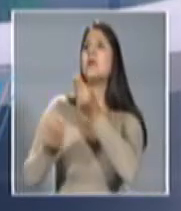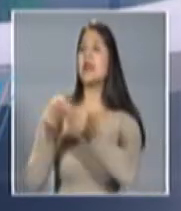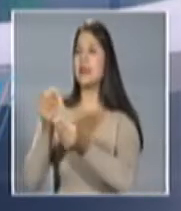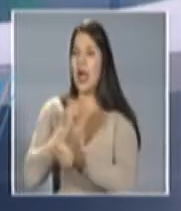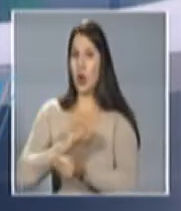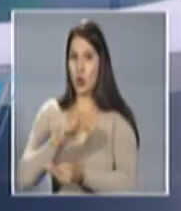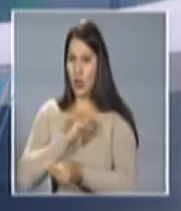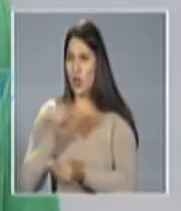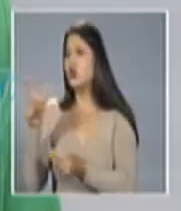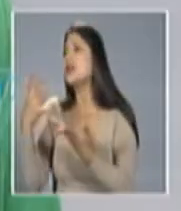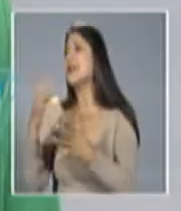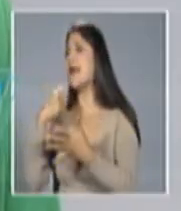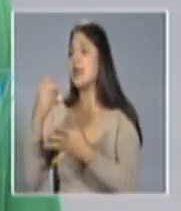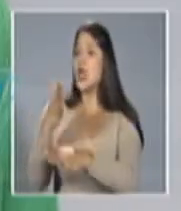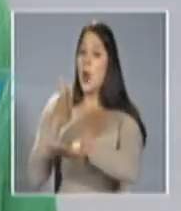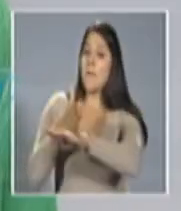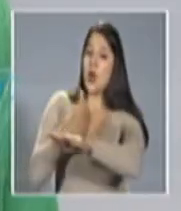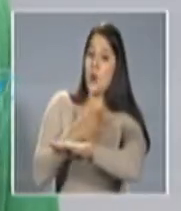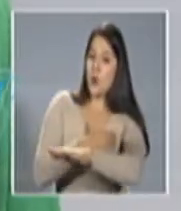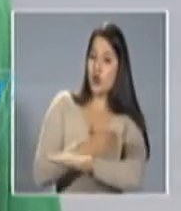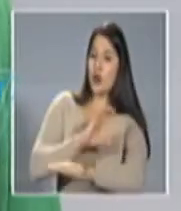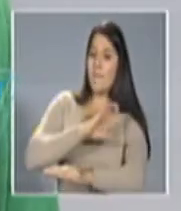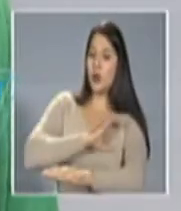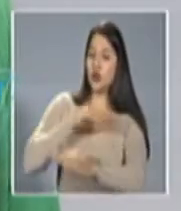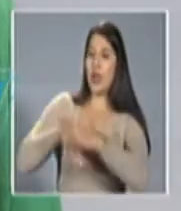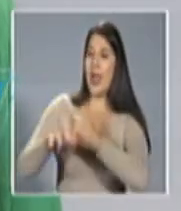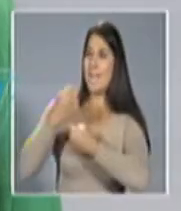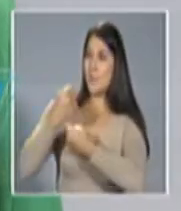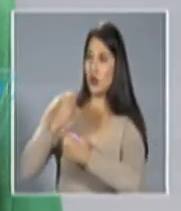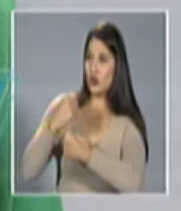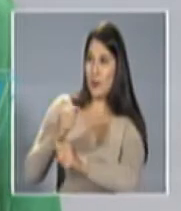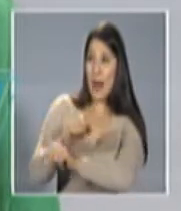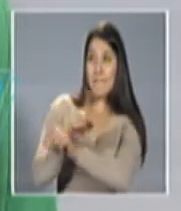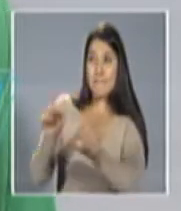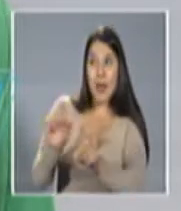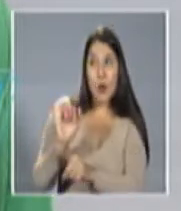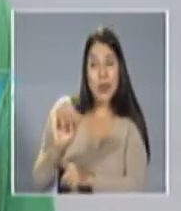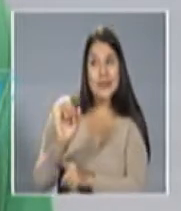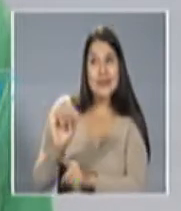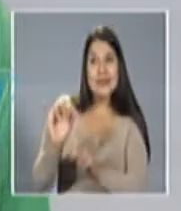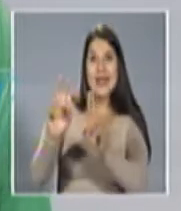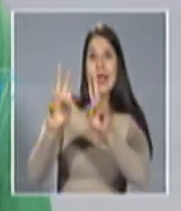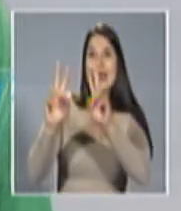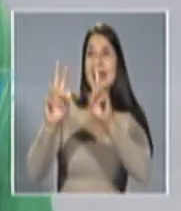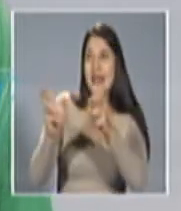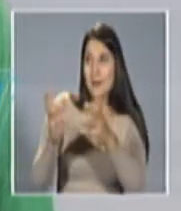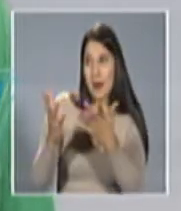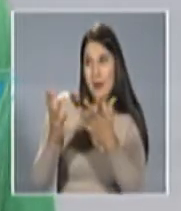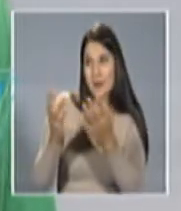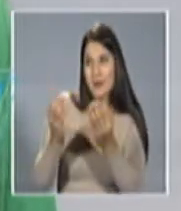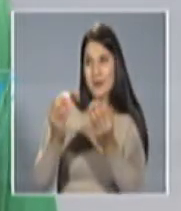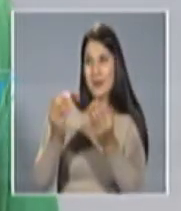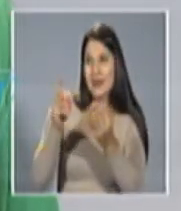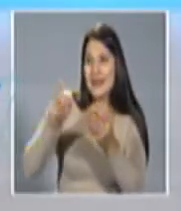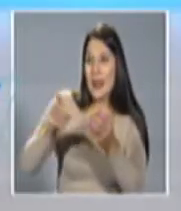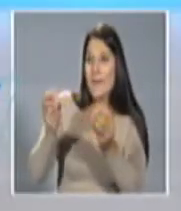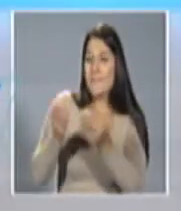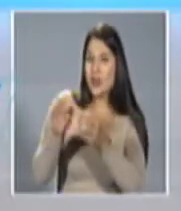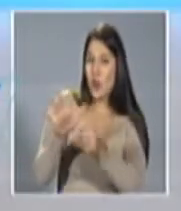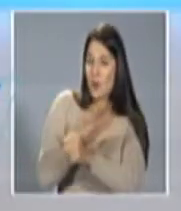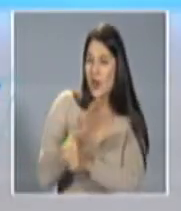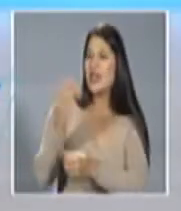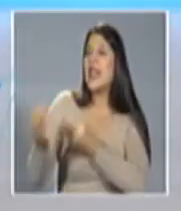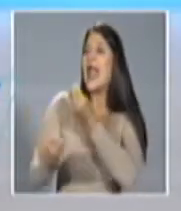decía, están fortaleciendo las policías municipales, sin embargo hay todo un tema integral y también la ciudadanía, ¿qué puede hacer ante esos casos? Correcto. Esta lista de